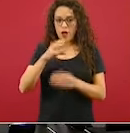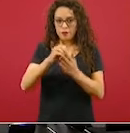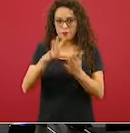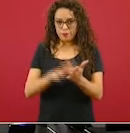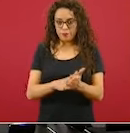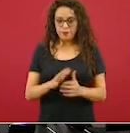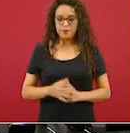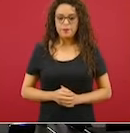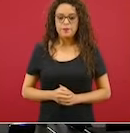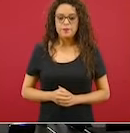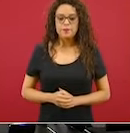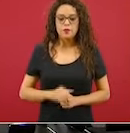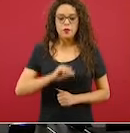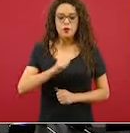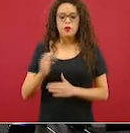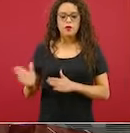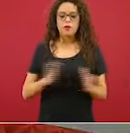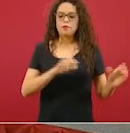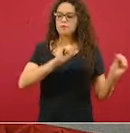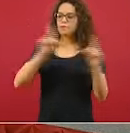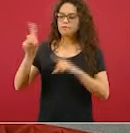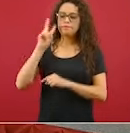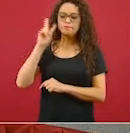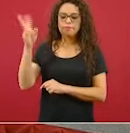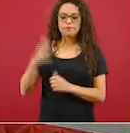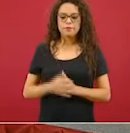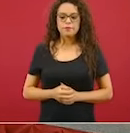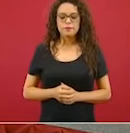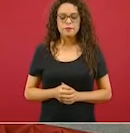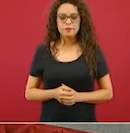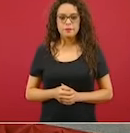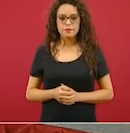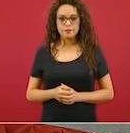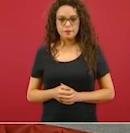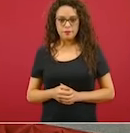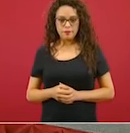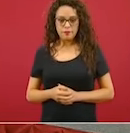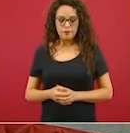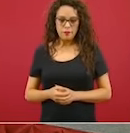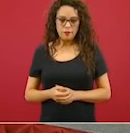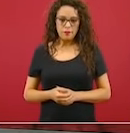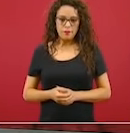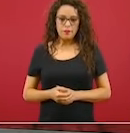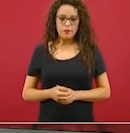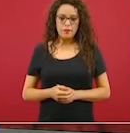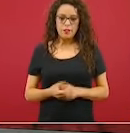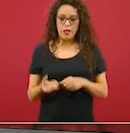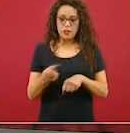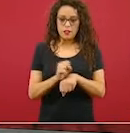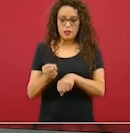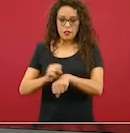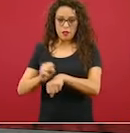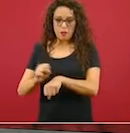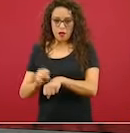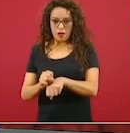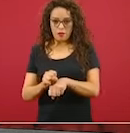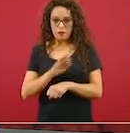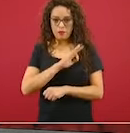la siguiente diapositiva, ahora tenemos la distribución por semana epidemiológica de este total